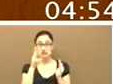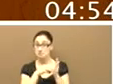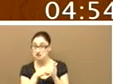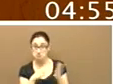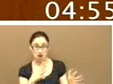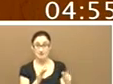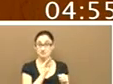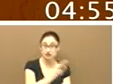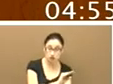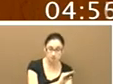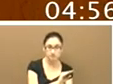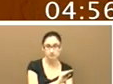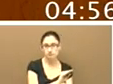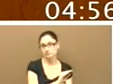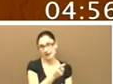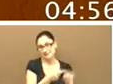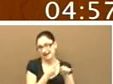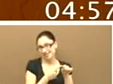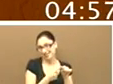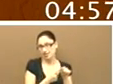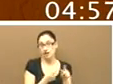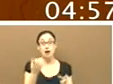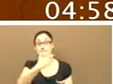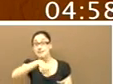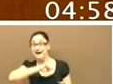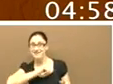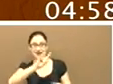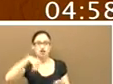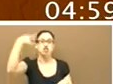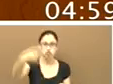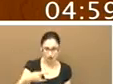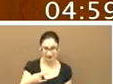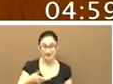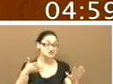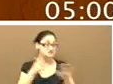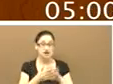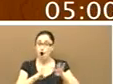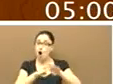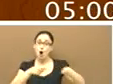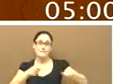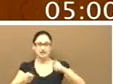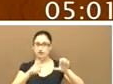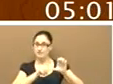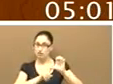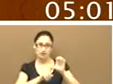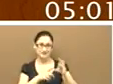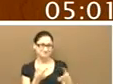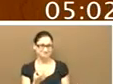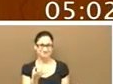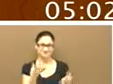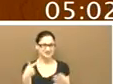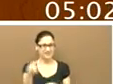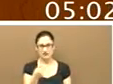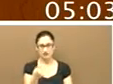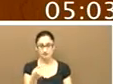menos de la mitad de la media española por tanto es un comercio con grandes déficits de productividad y de inversión y ante este